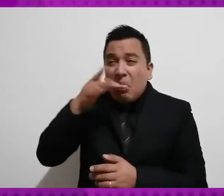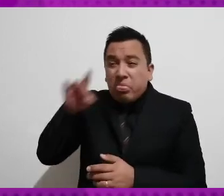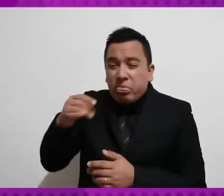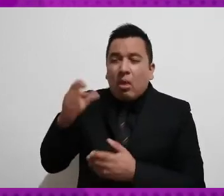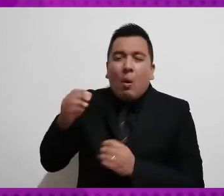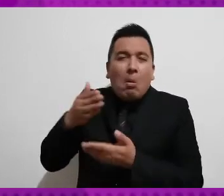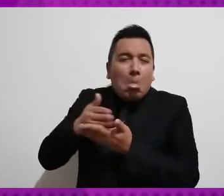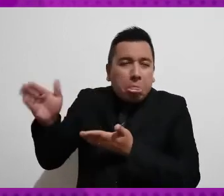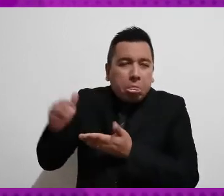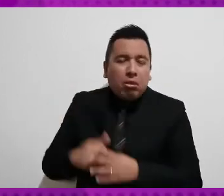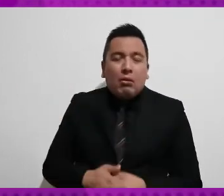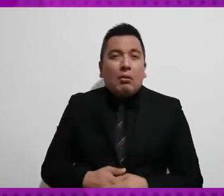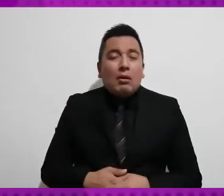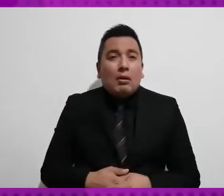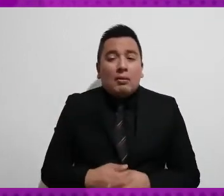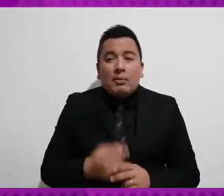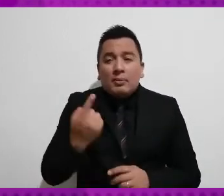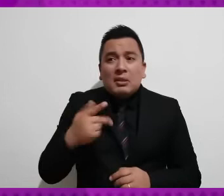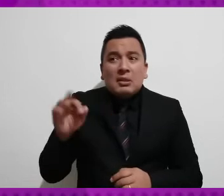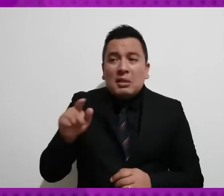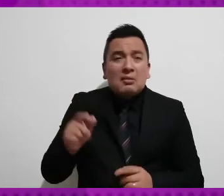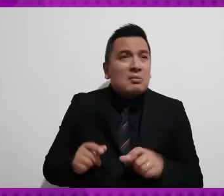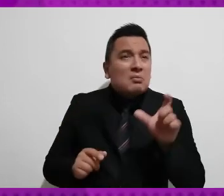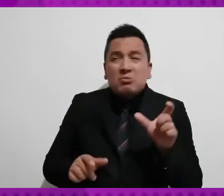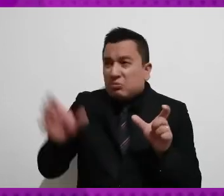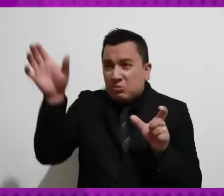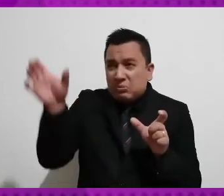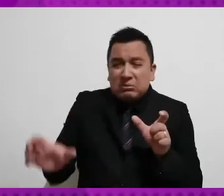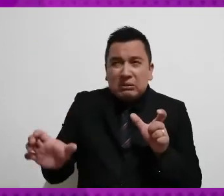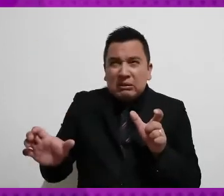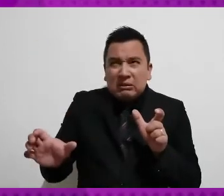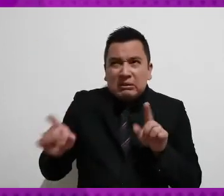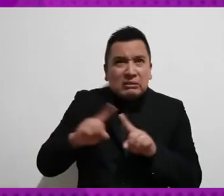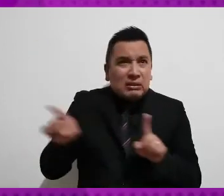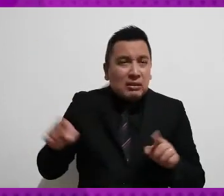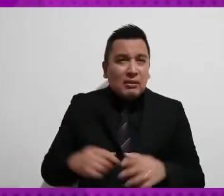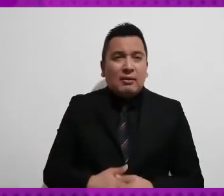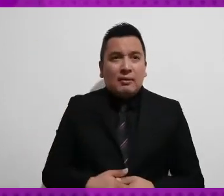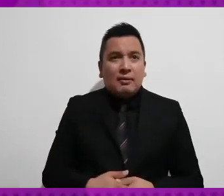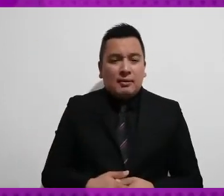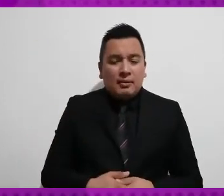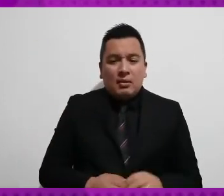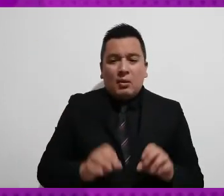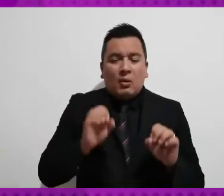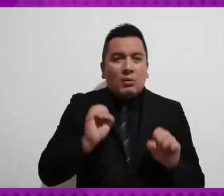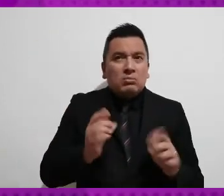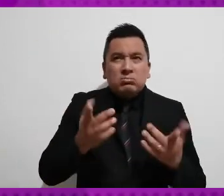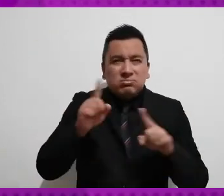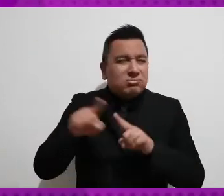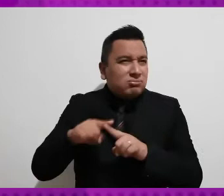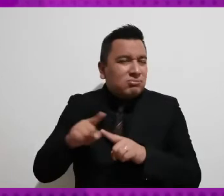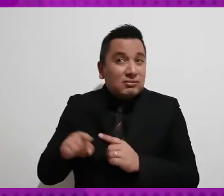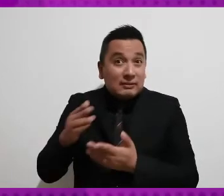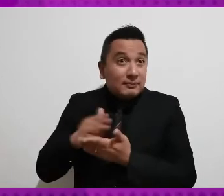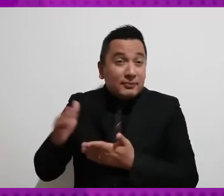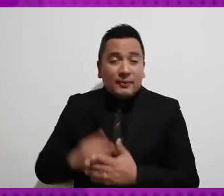su aspecto, por lo que comentábamos de la falta de concordancia entre su expresión de género y lo que dice la credencial para